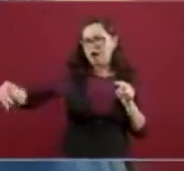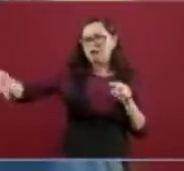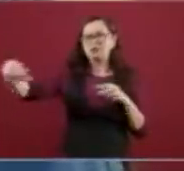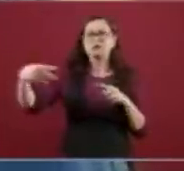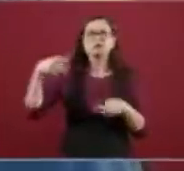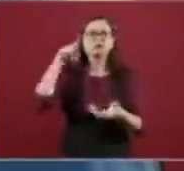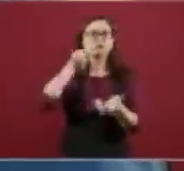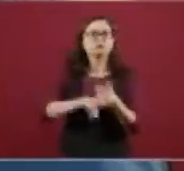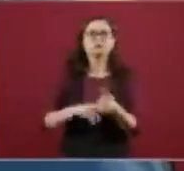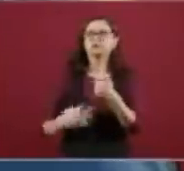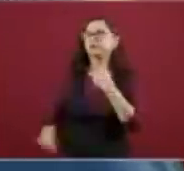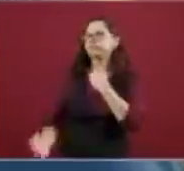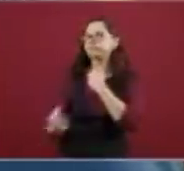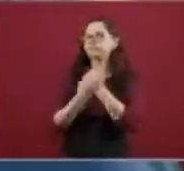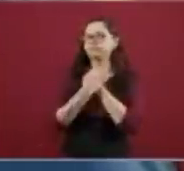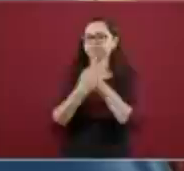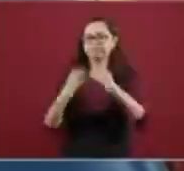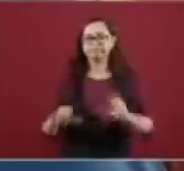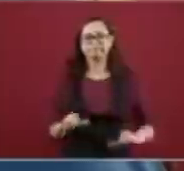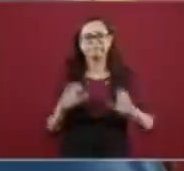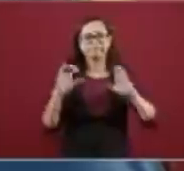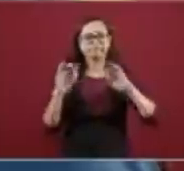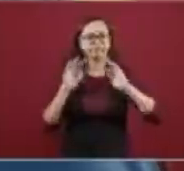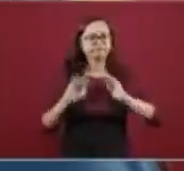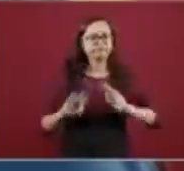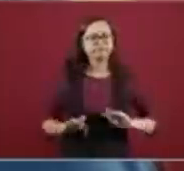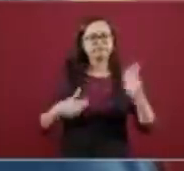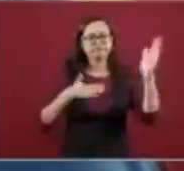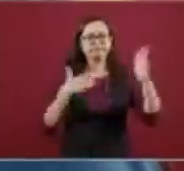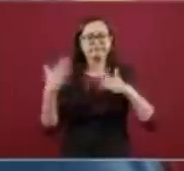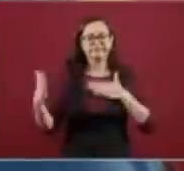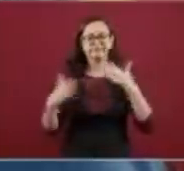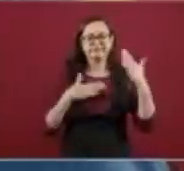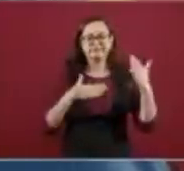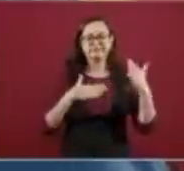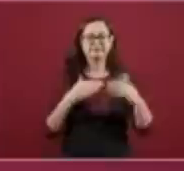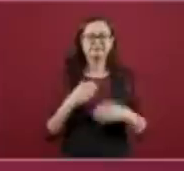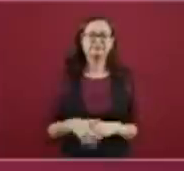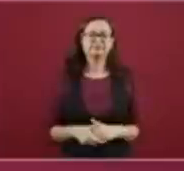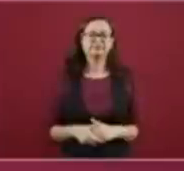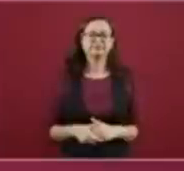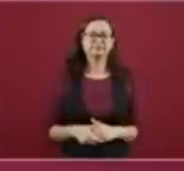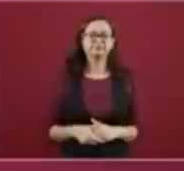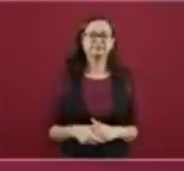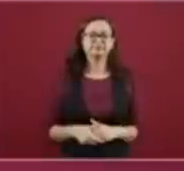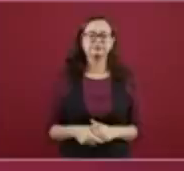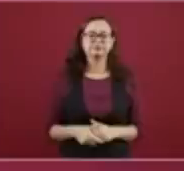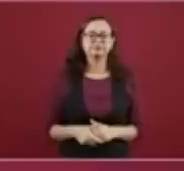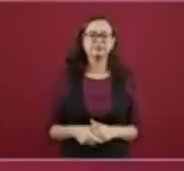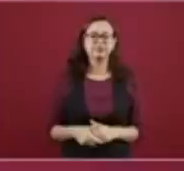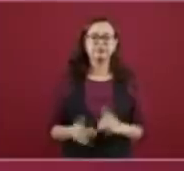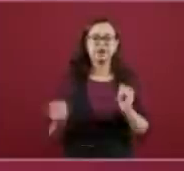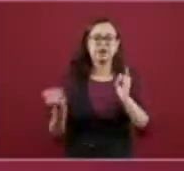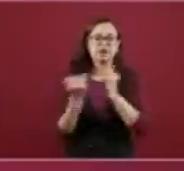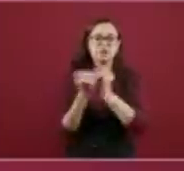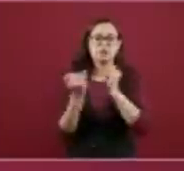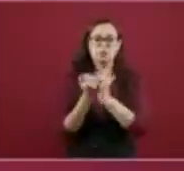con seguridad, con gozo y a partir de la concurrencia de todas las